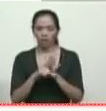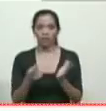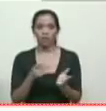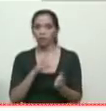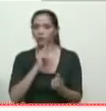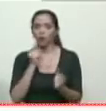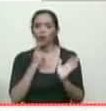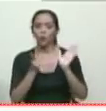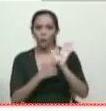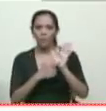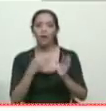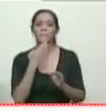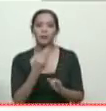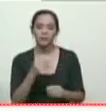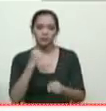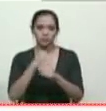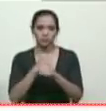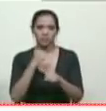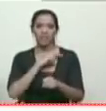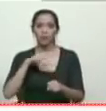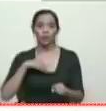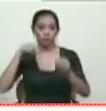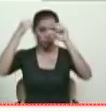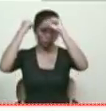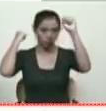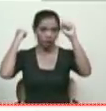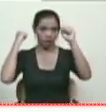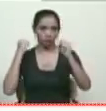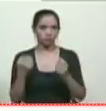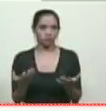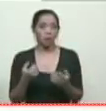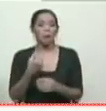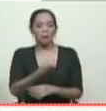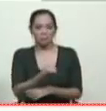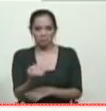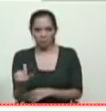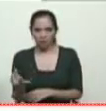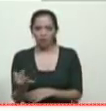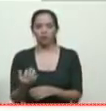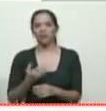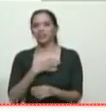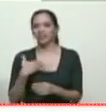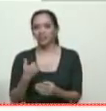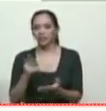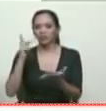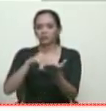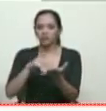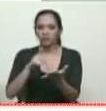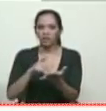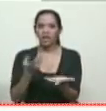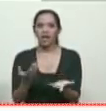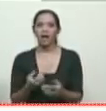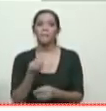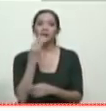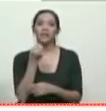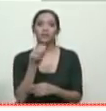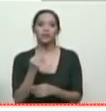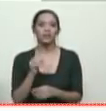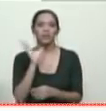respectiva solicitud del permiso de trabajo en nuestros consulados. Varios han tratado de acceder al Palacio Presidencial